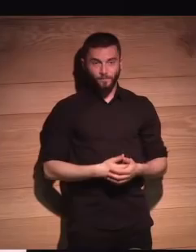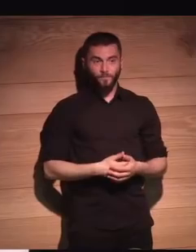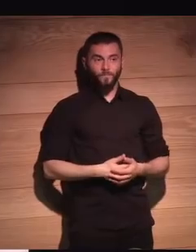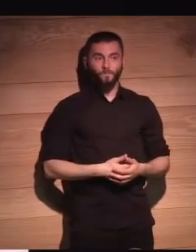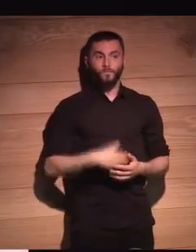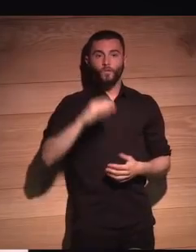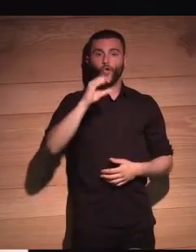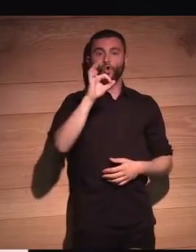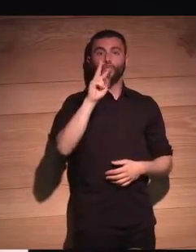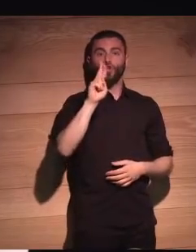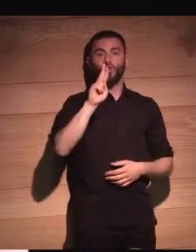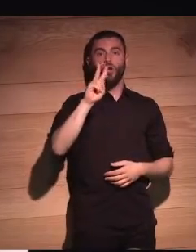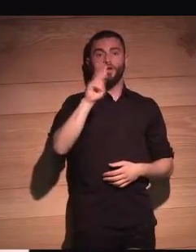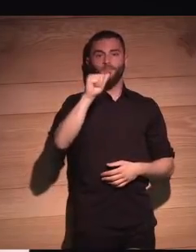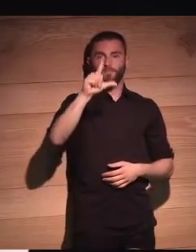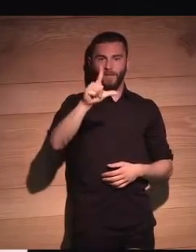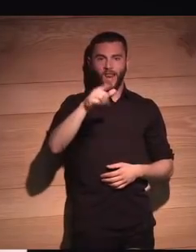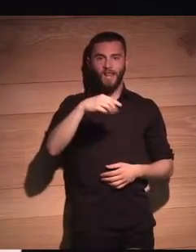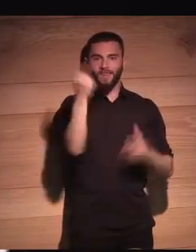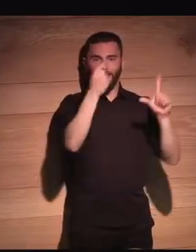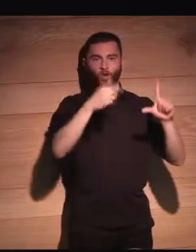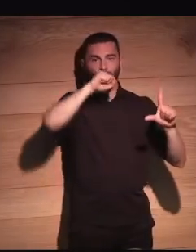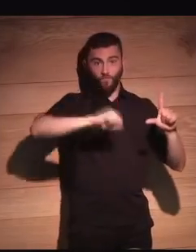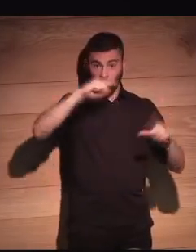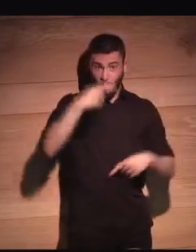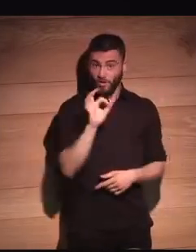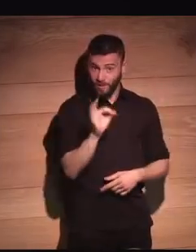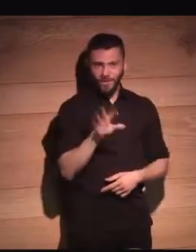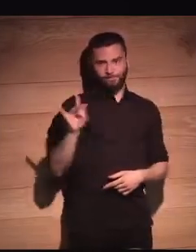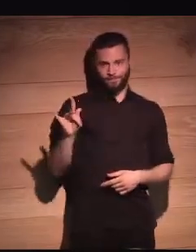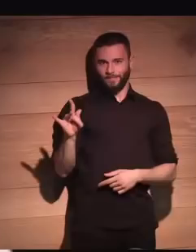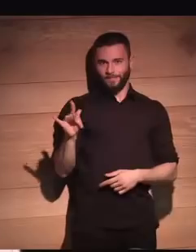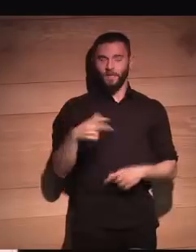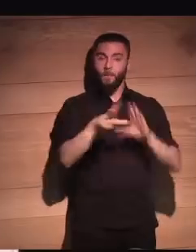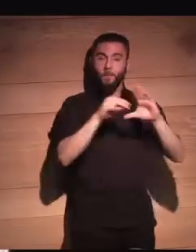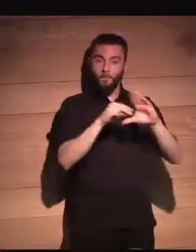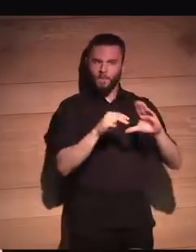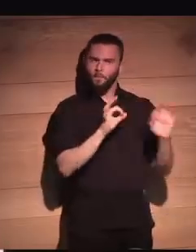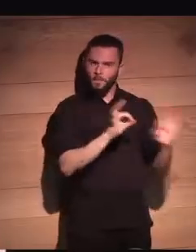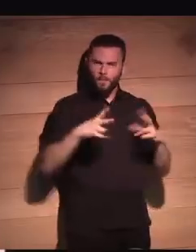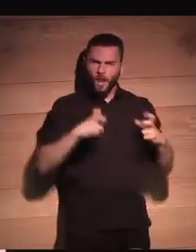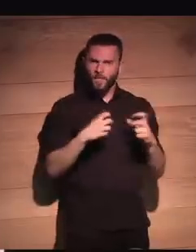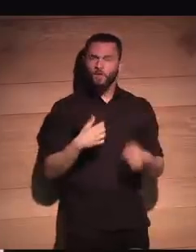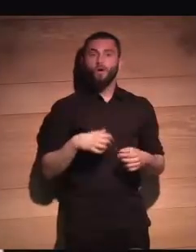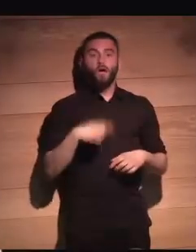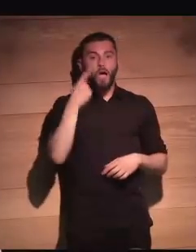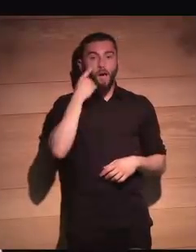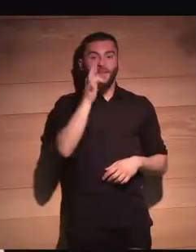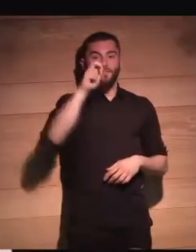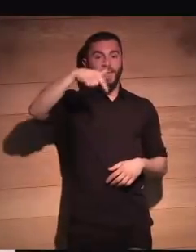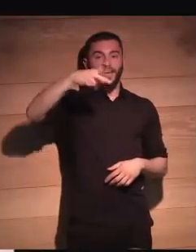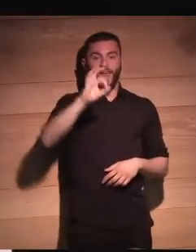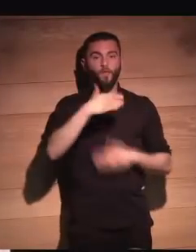Corben es tu dibujante favorito, ¿verdad? Sí. Lo es. Bueno, tenemos un vídeo, yo creo que está preparado. ¿Podríamos ver un poquito el proceso creativo de